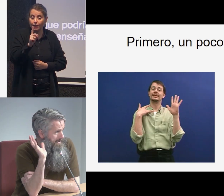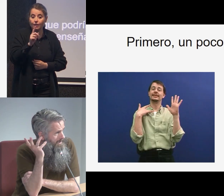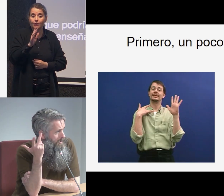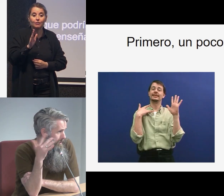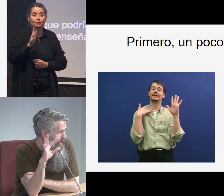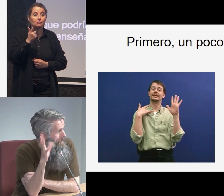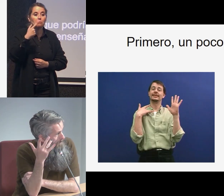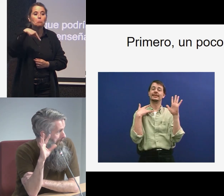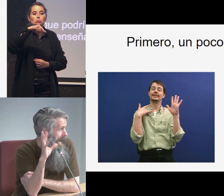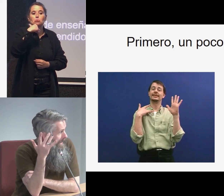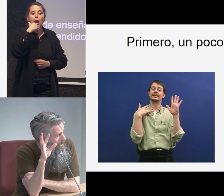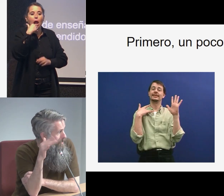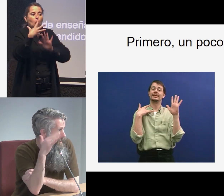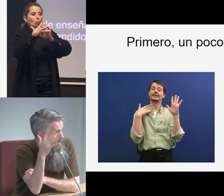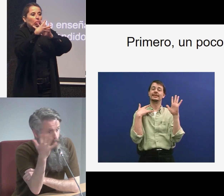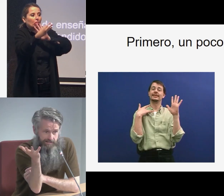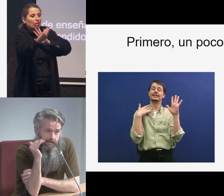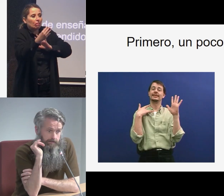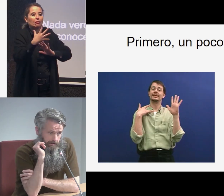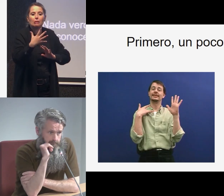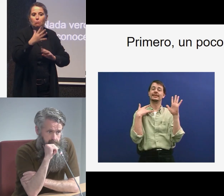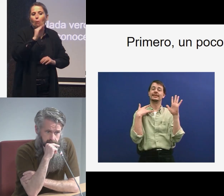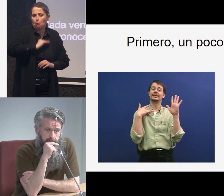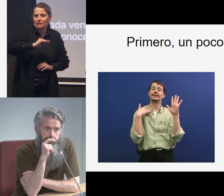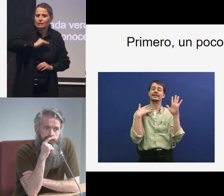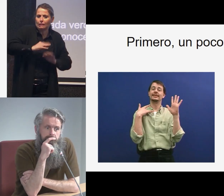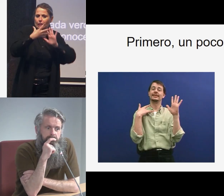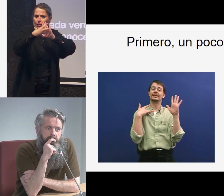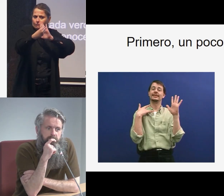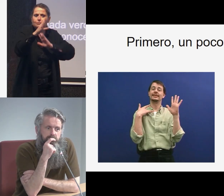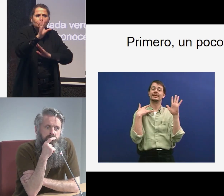habéis entendido algo bastante.